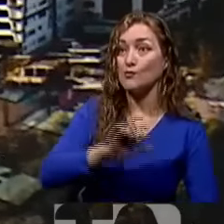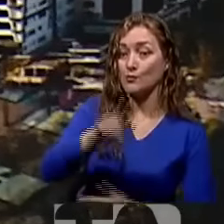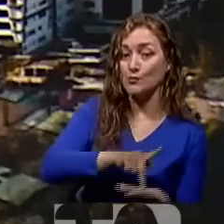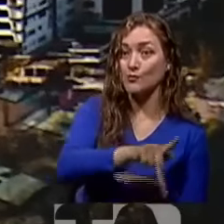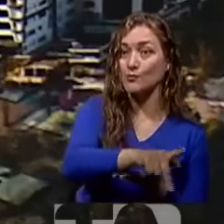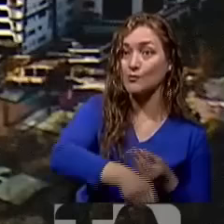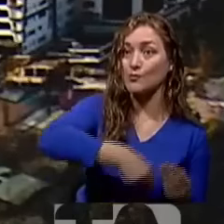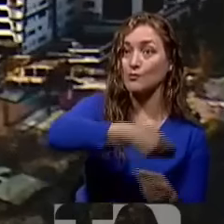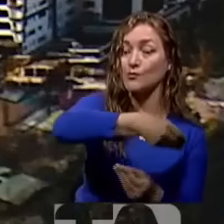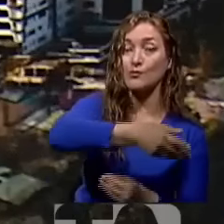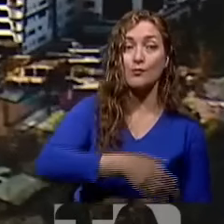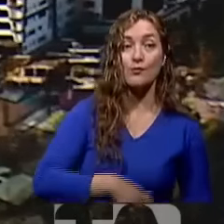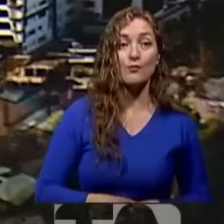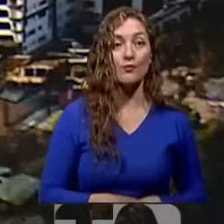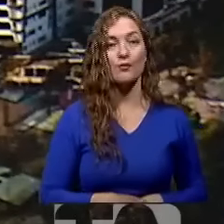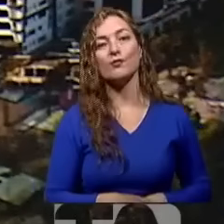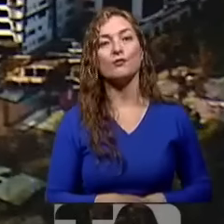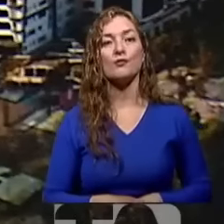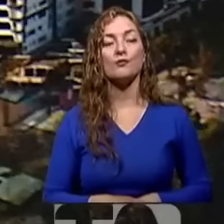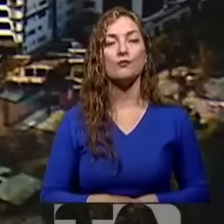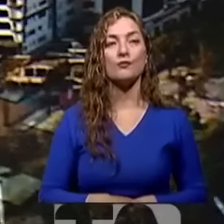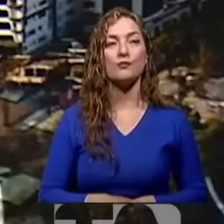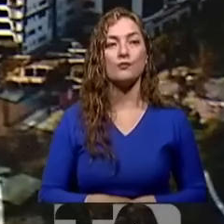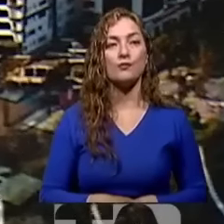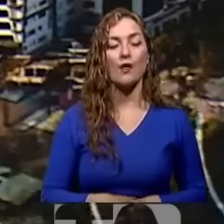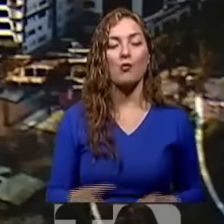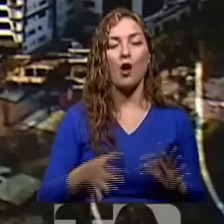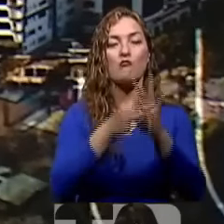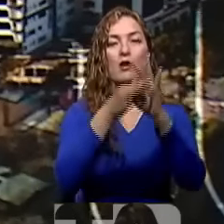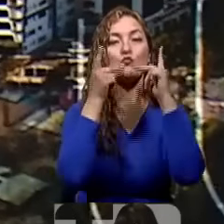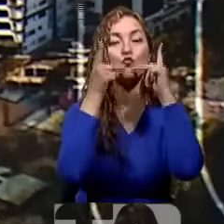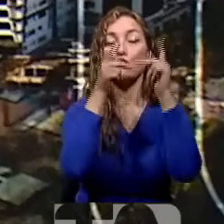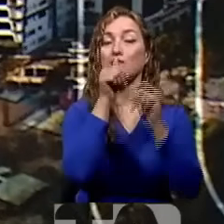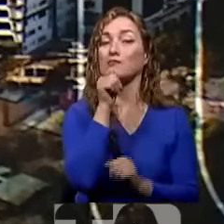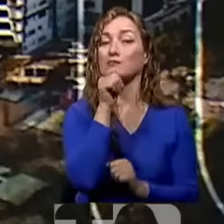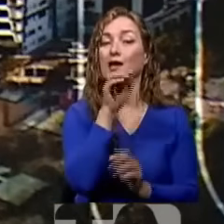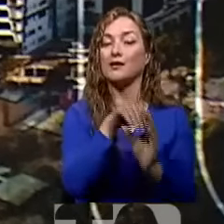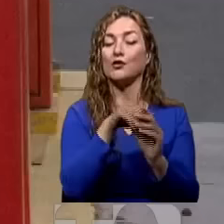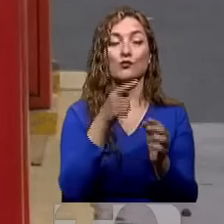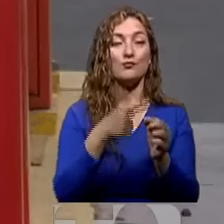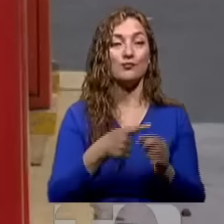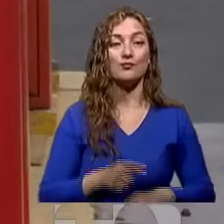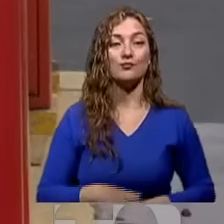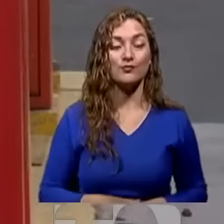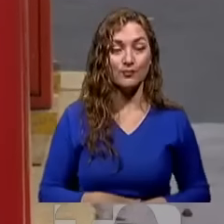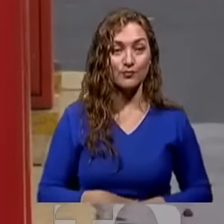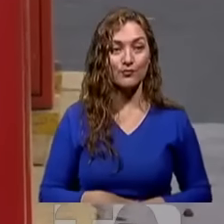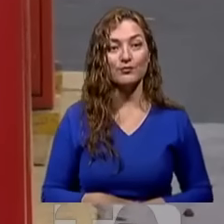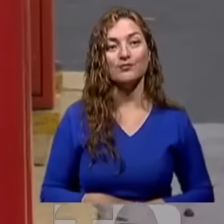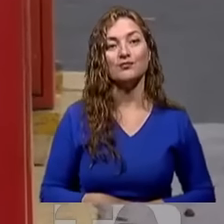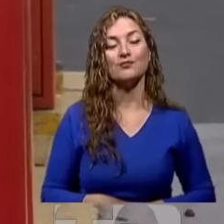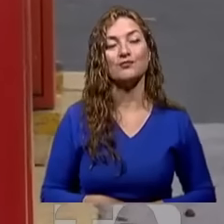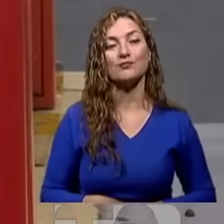abordó junto con la propuesta para incentivar las alianzas público-privadas en Quito. Al menos 14